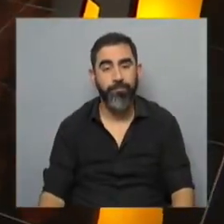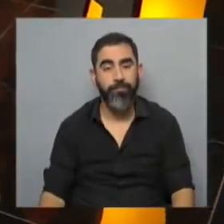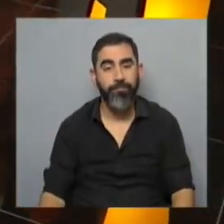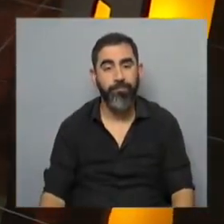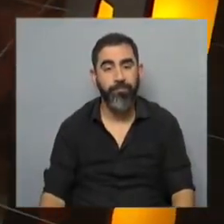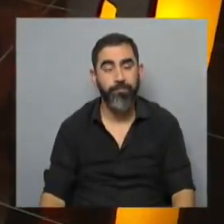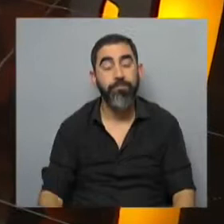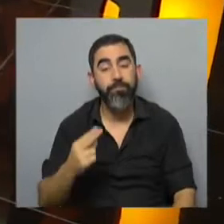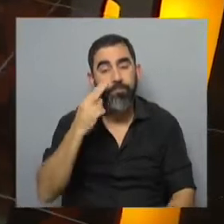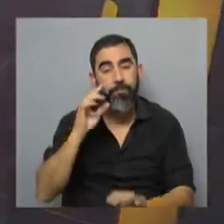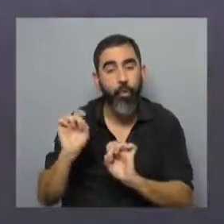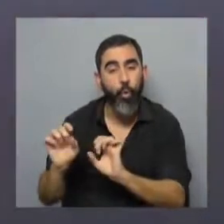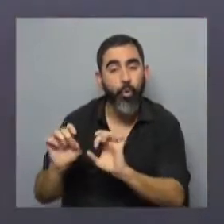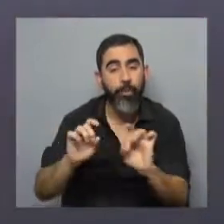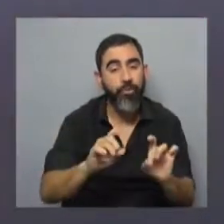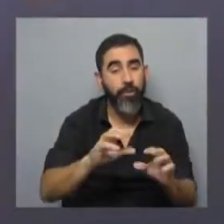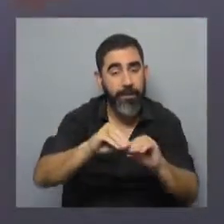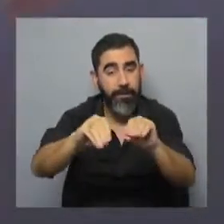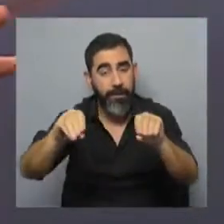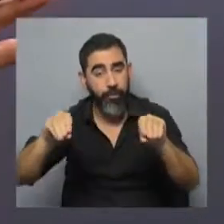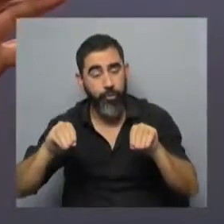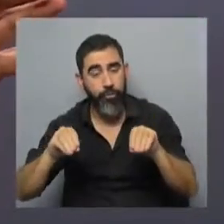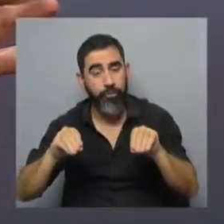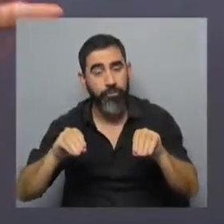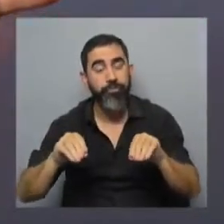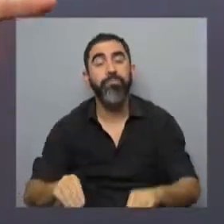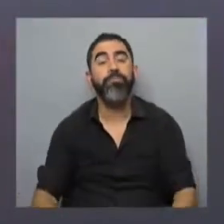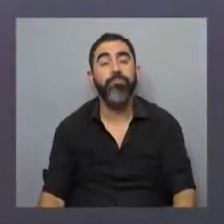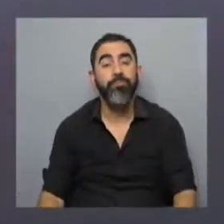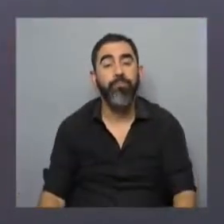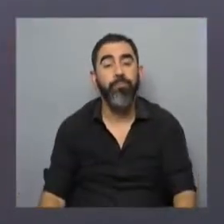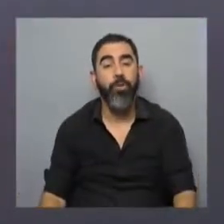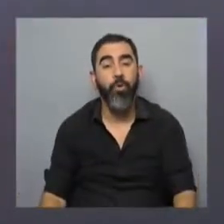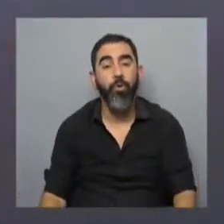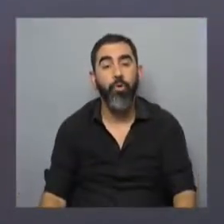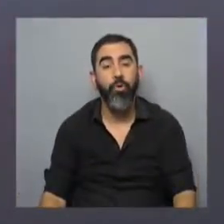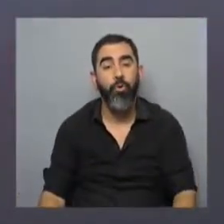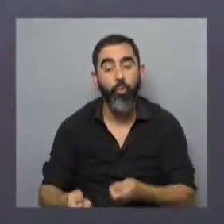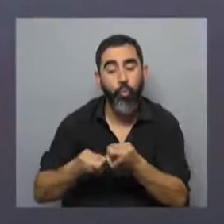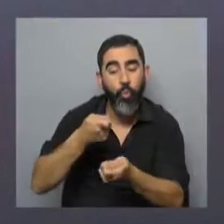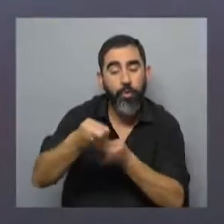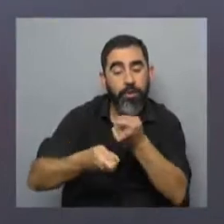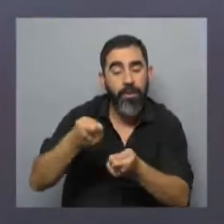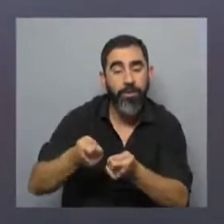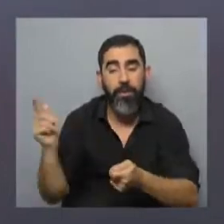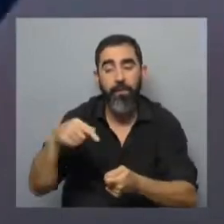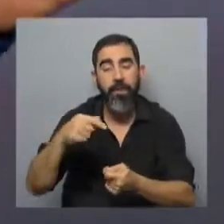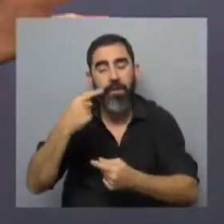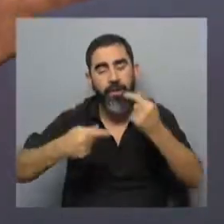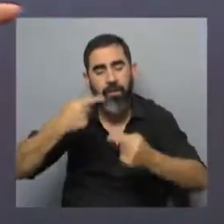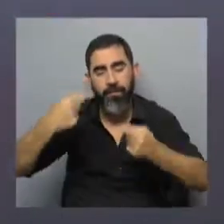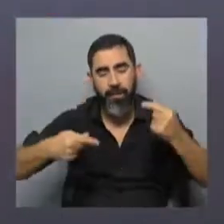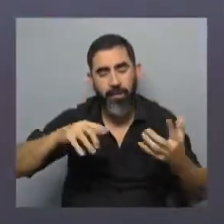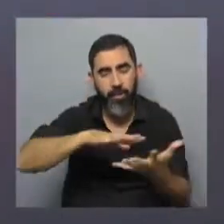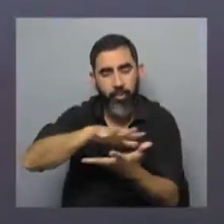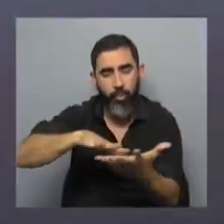el problema de contaminación difusa en el territorio que involucra que los contaminantes o los nutrientes provienen de sectores distribuidos,